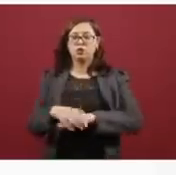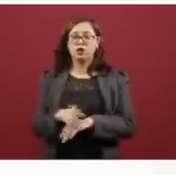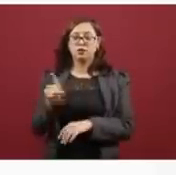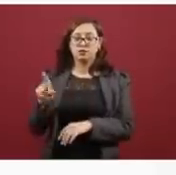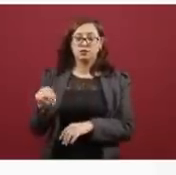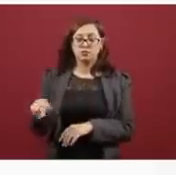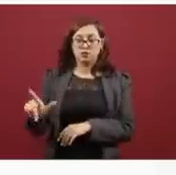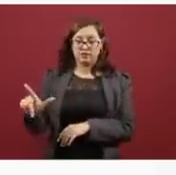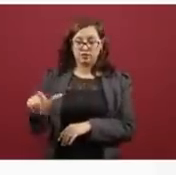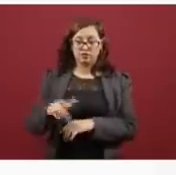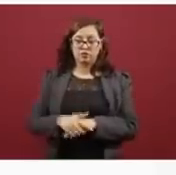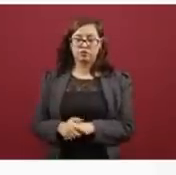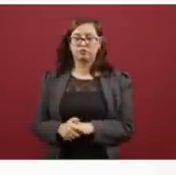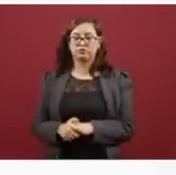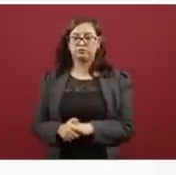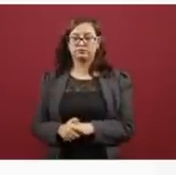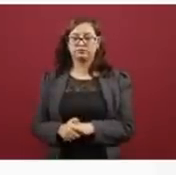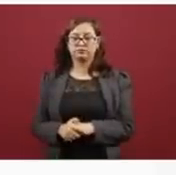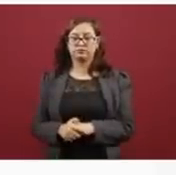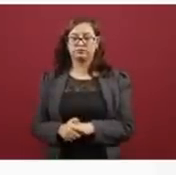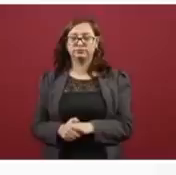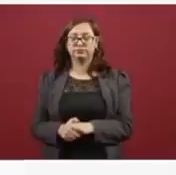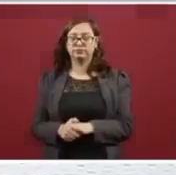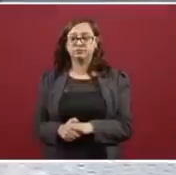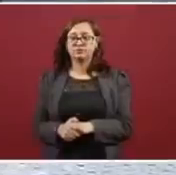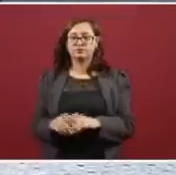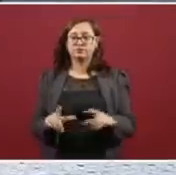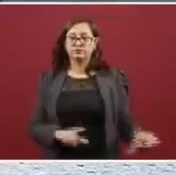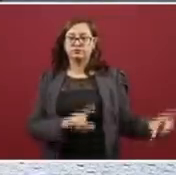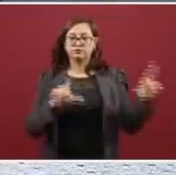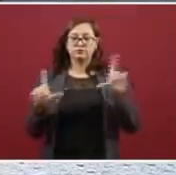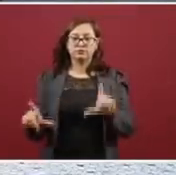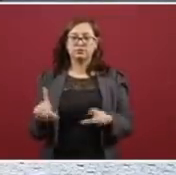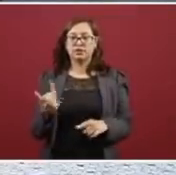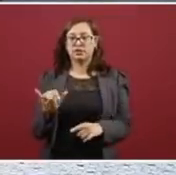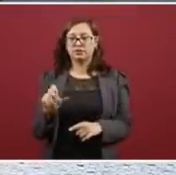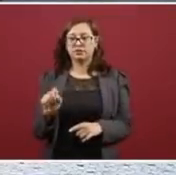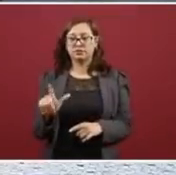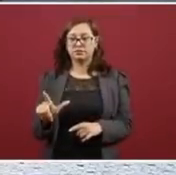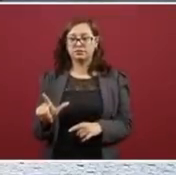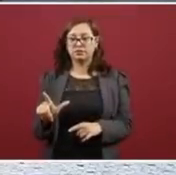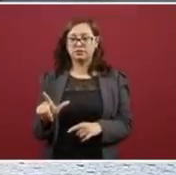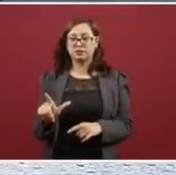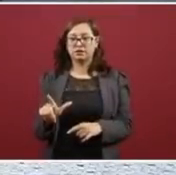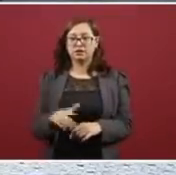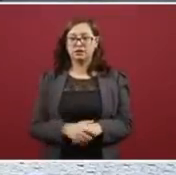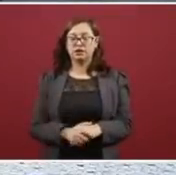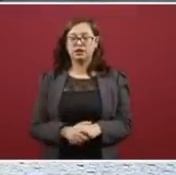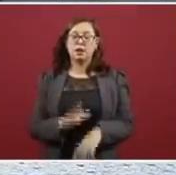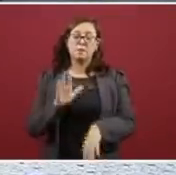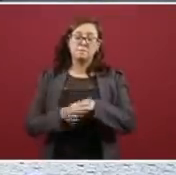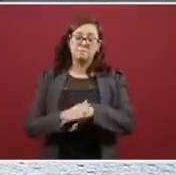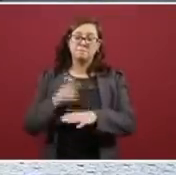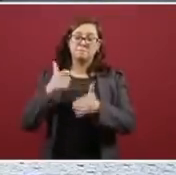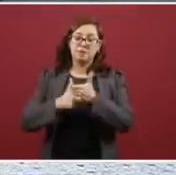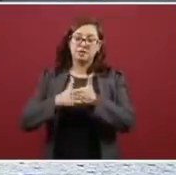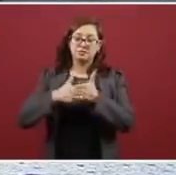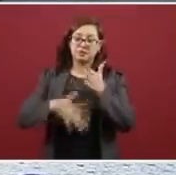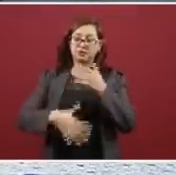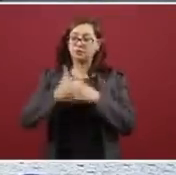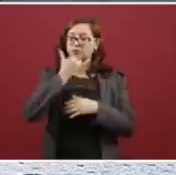es la gasolinera orsán del norte nos vamos al diesel no estas son las más baratas